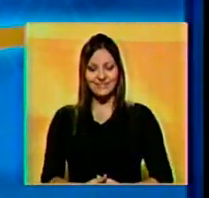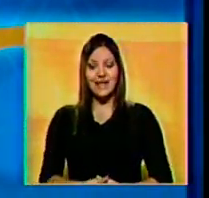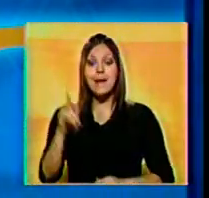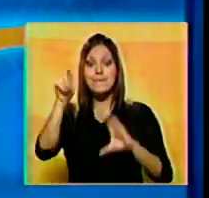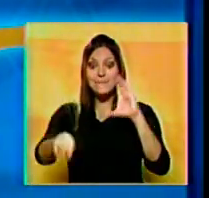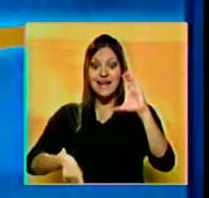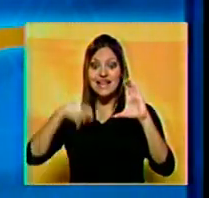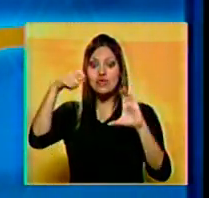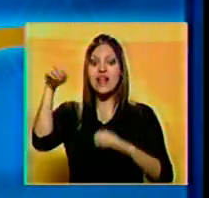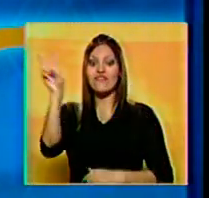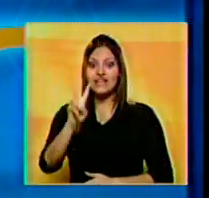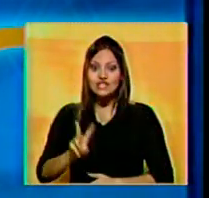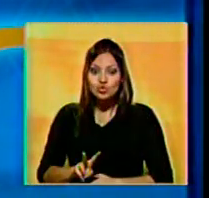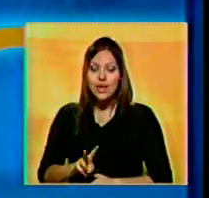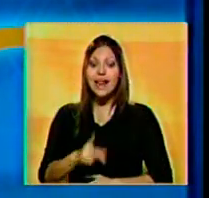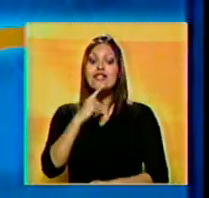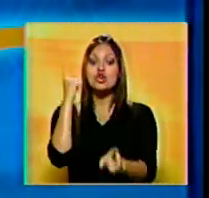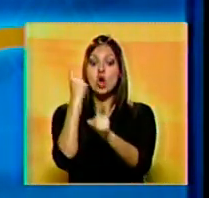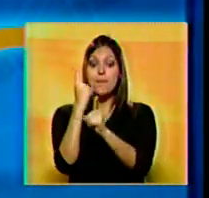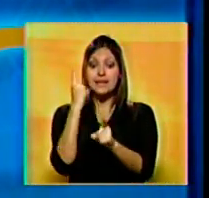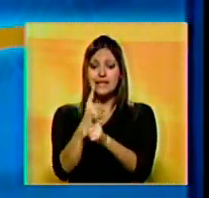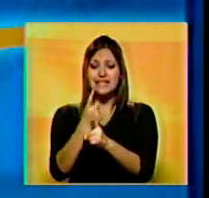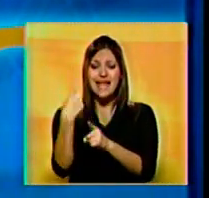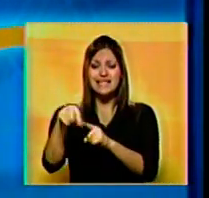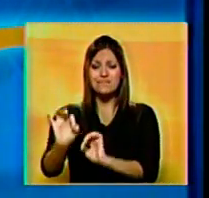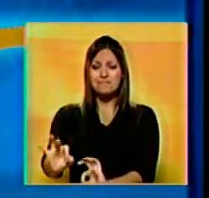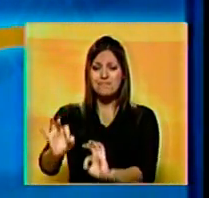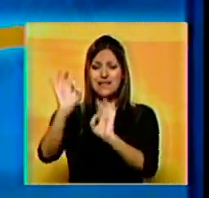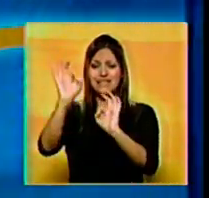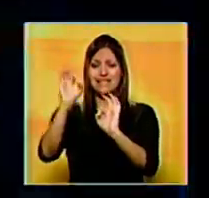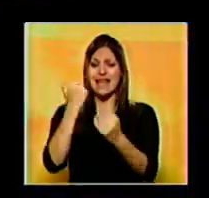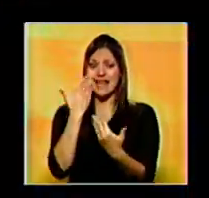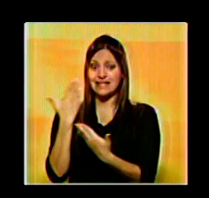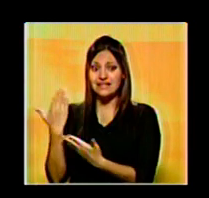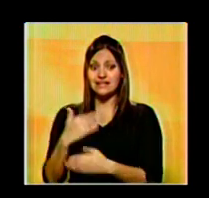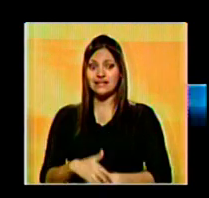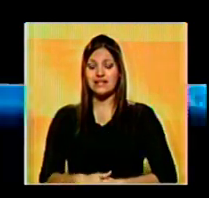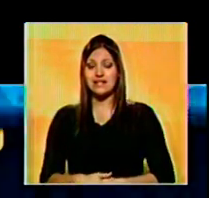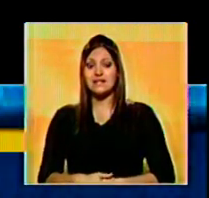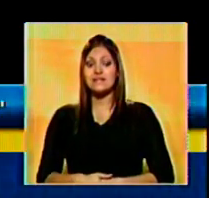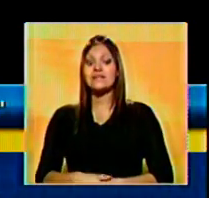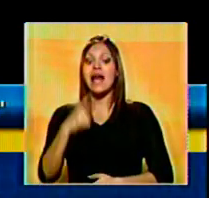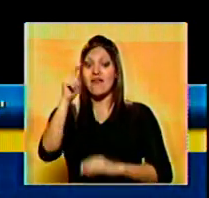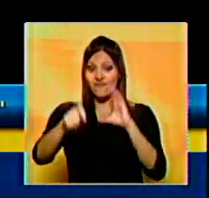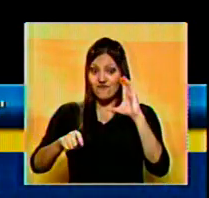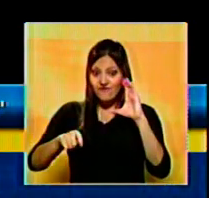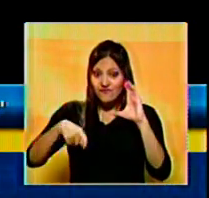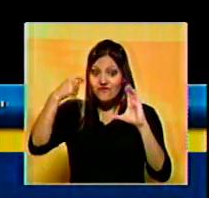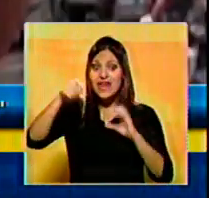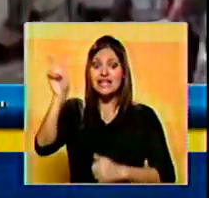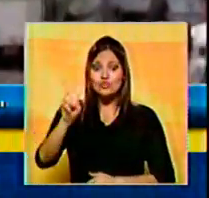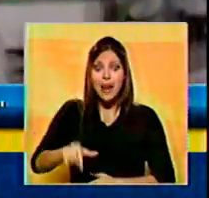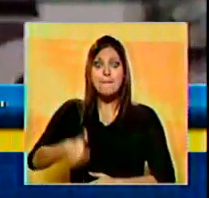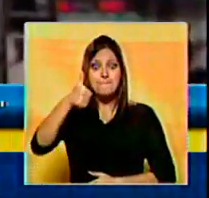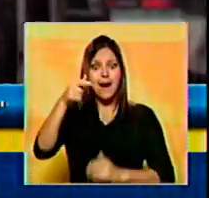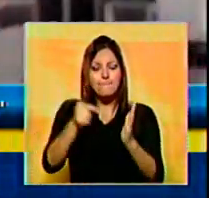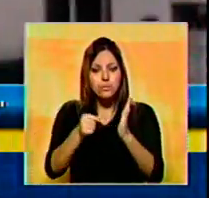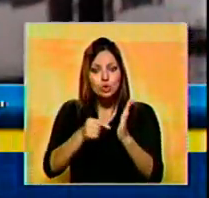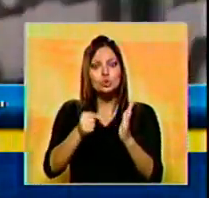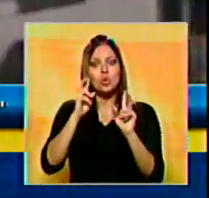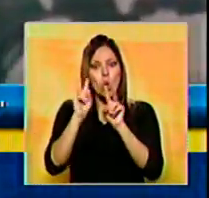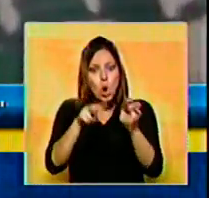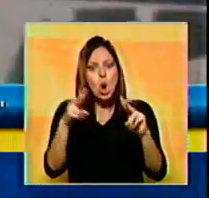película venezolana Pelo Malo competirá en el prestigioso Festival de Tribeca. Los films venezolanos son cada vez más reconocidos en la